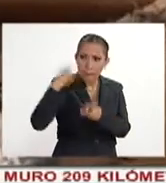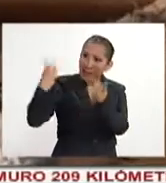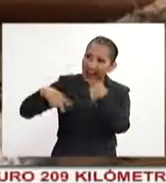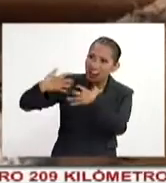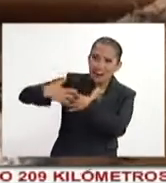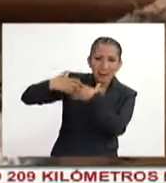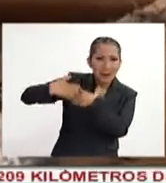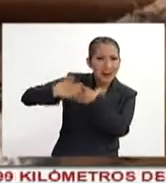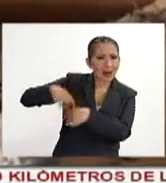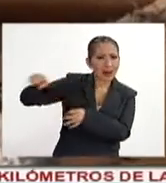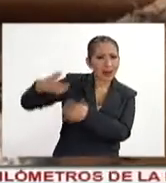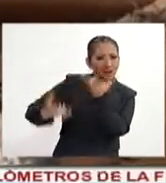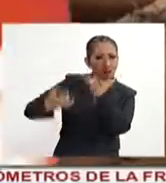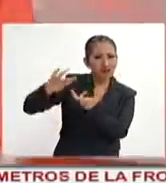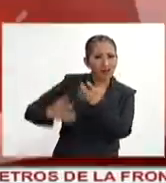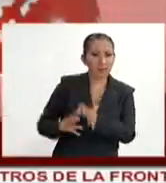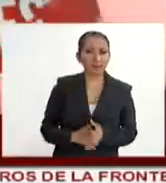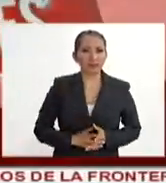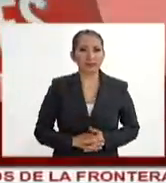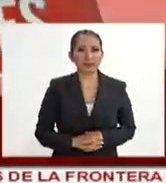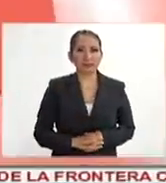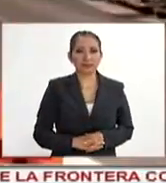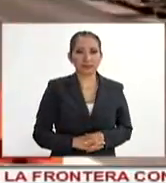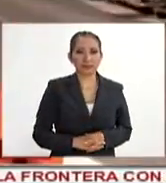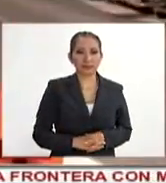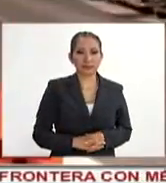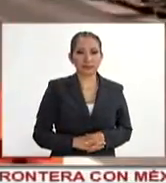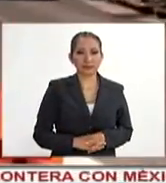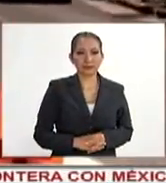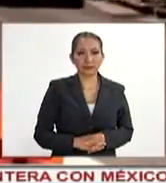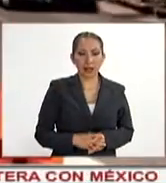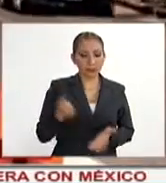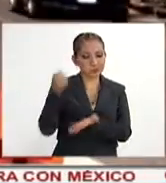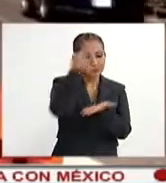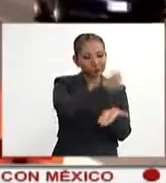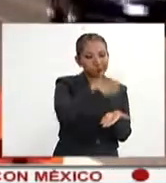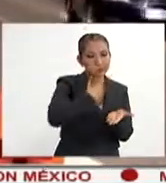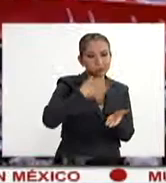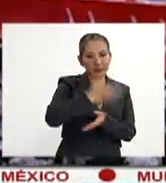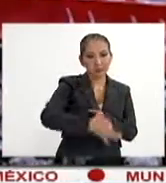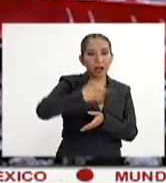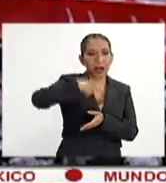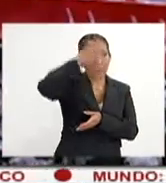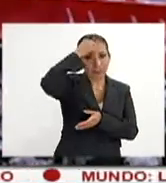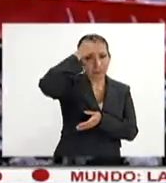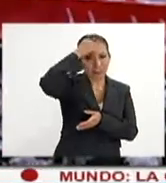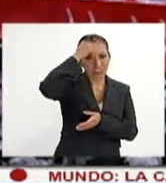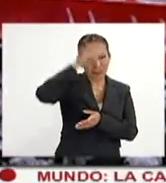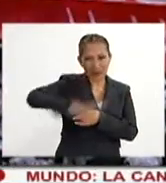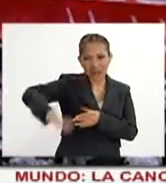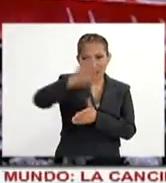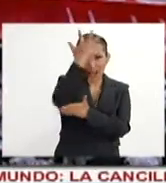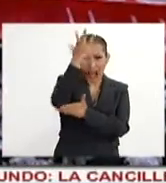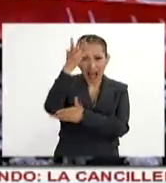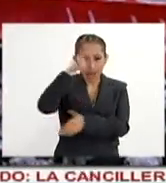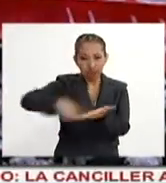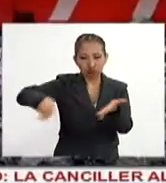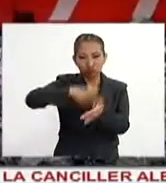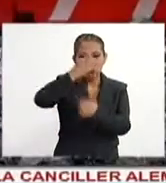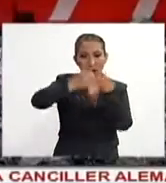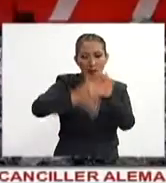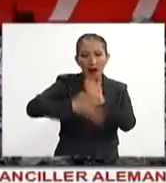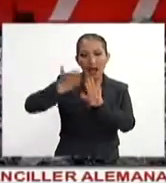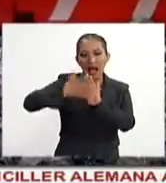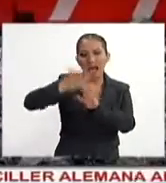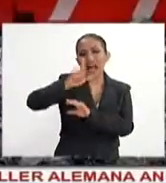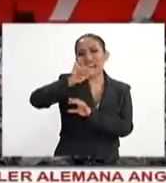de la refinería incendiada. El Fideicomiso Probosque de Chapultepec aseguró que la suspensión de las obras de la